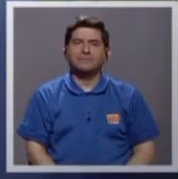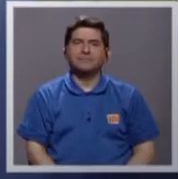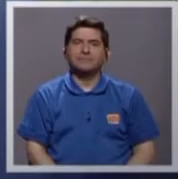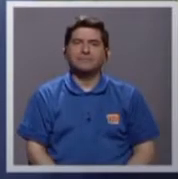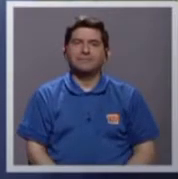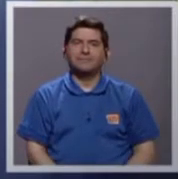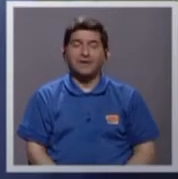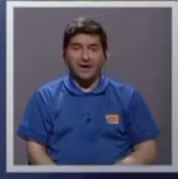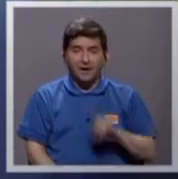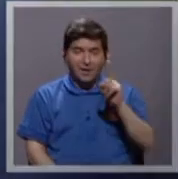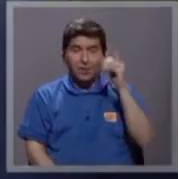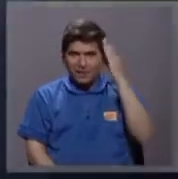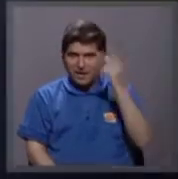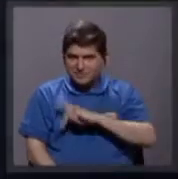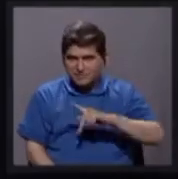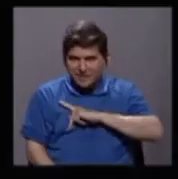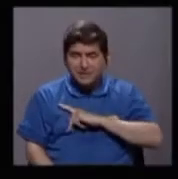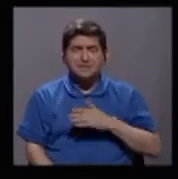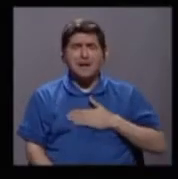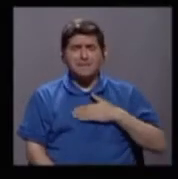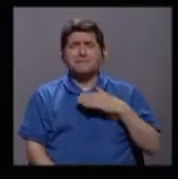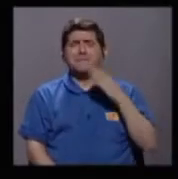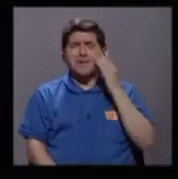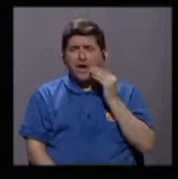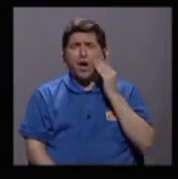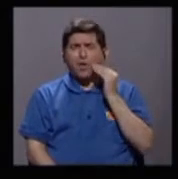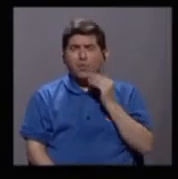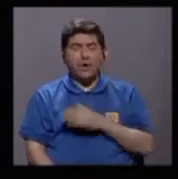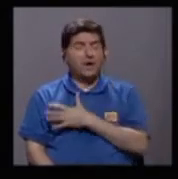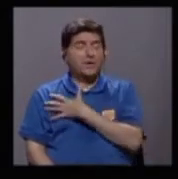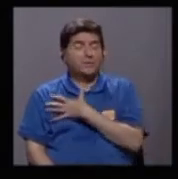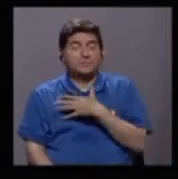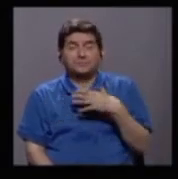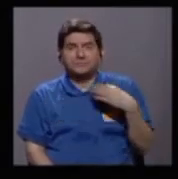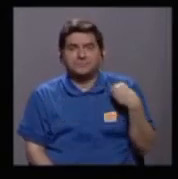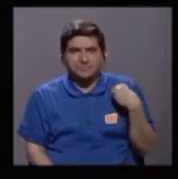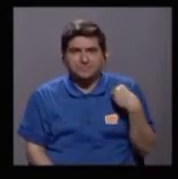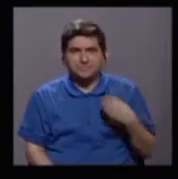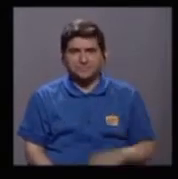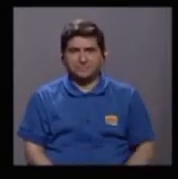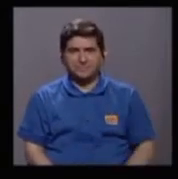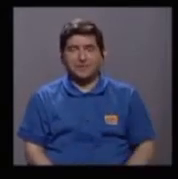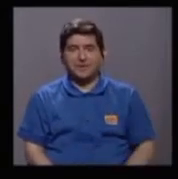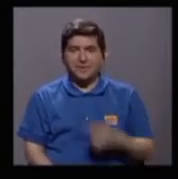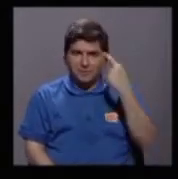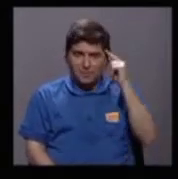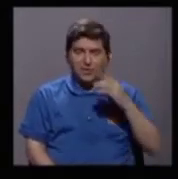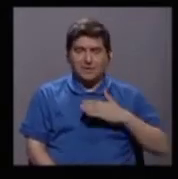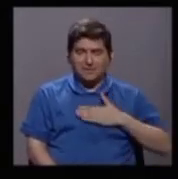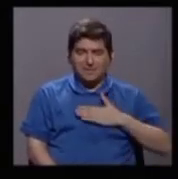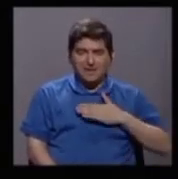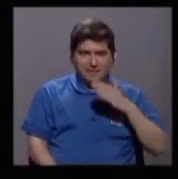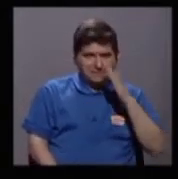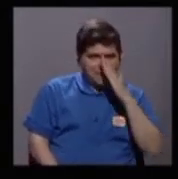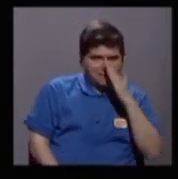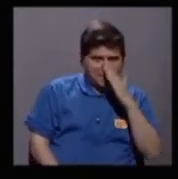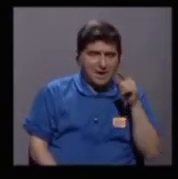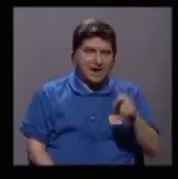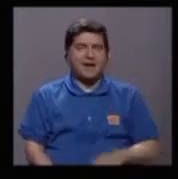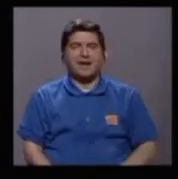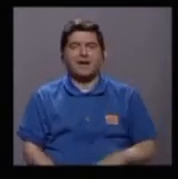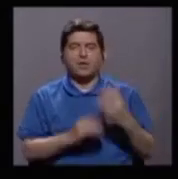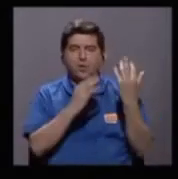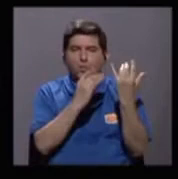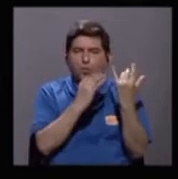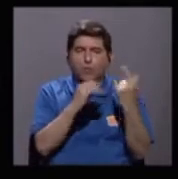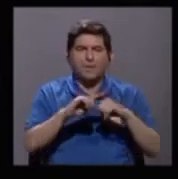particular? mi abuelo era muy aficionado. Bueno, mi abuelo materno era músico, era flautista, solo